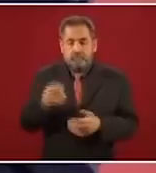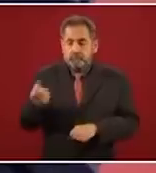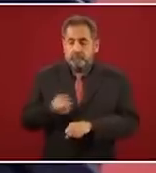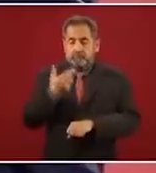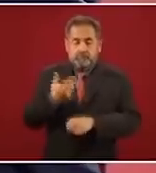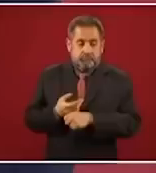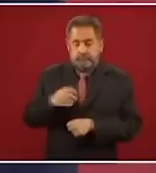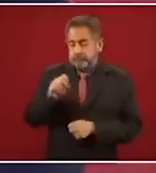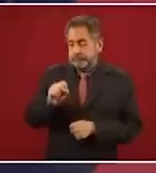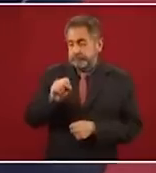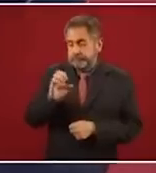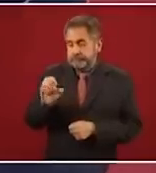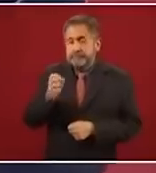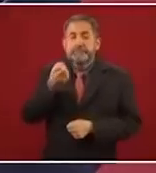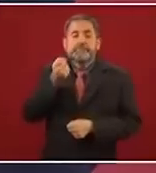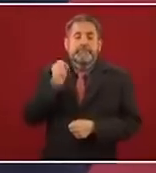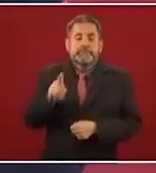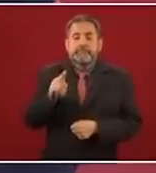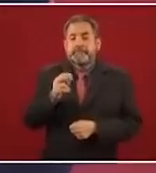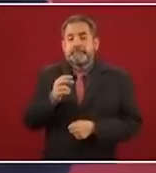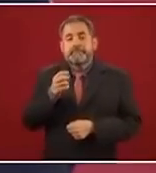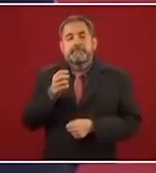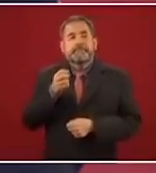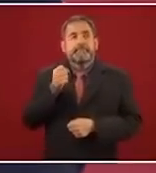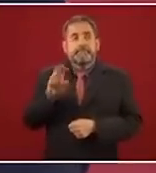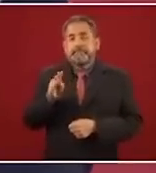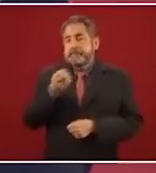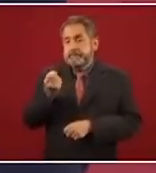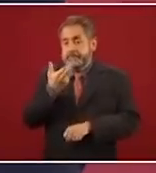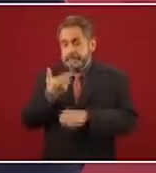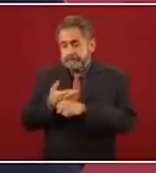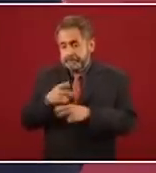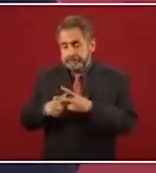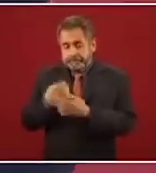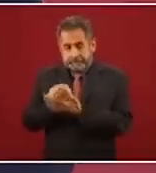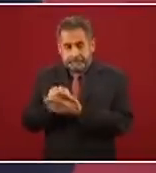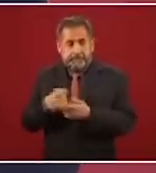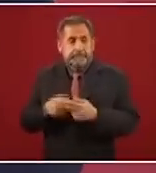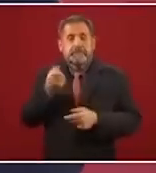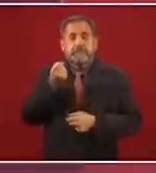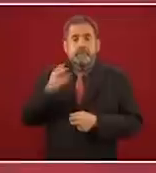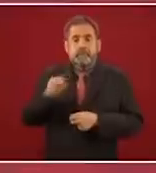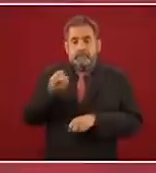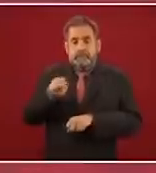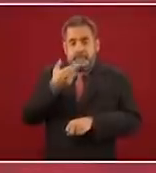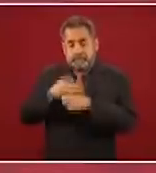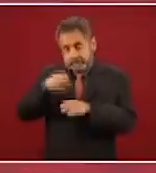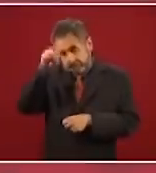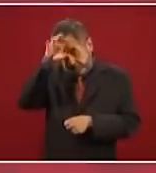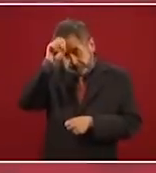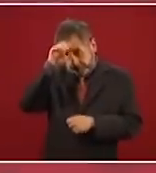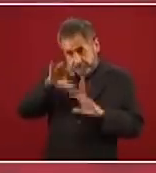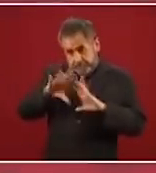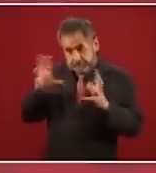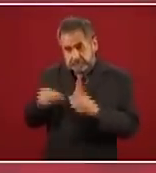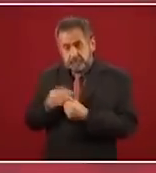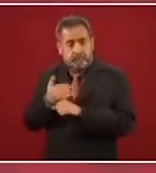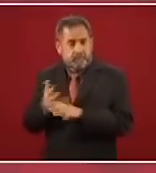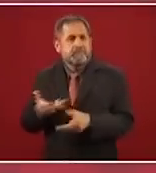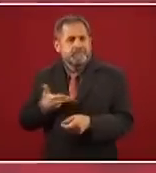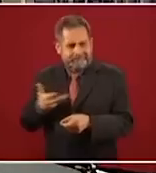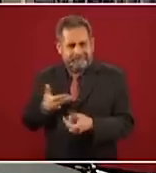Secretaría de Economía, la Subsecretaría de Minería, tiene toda la información, o sea, la pueden